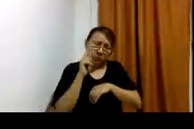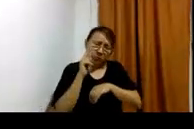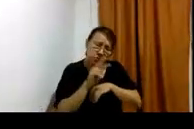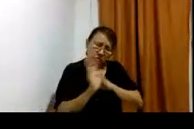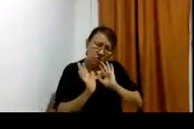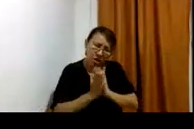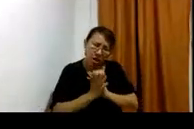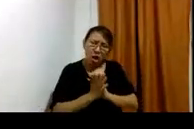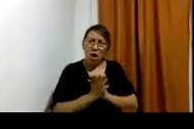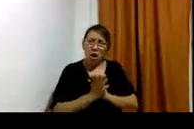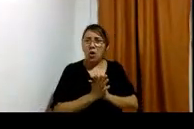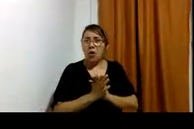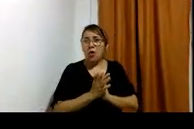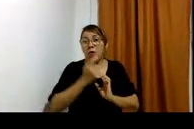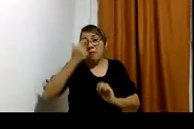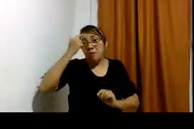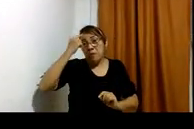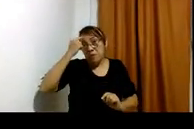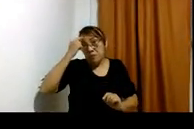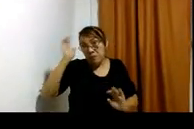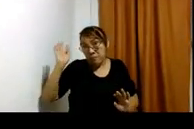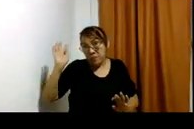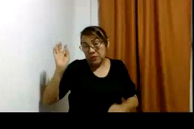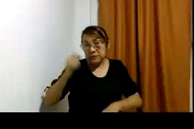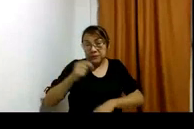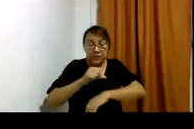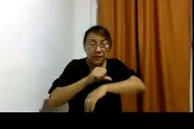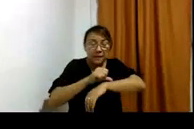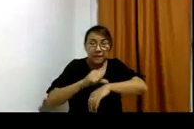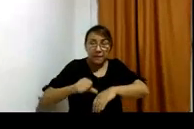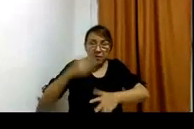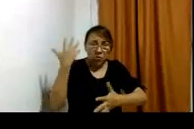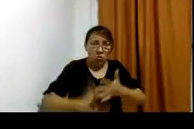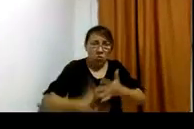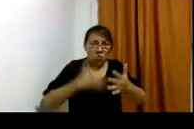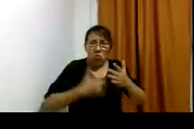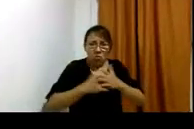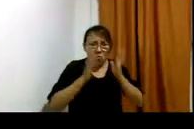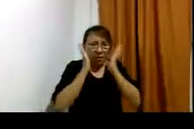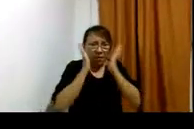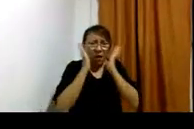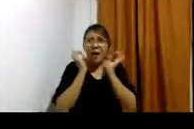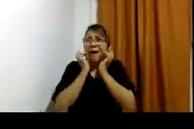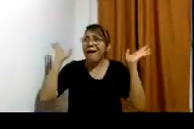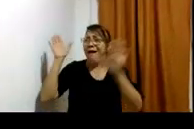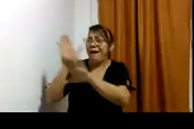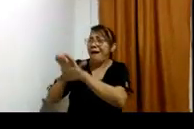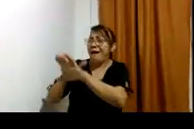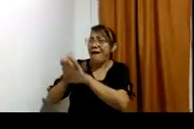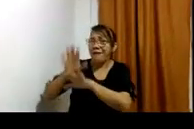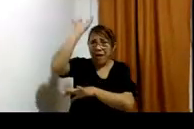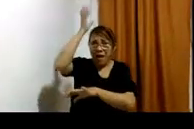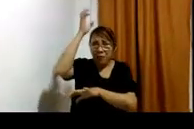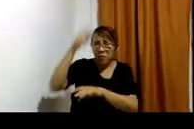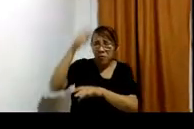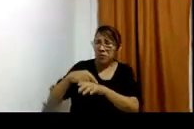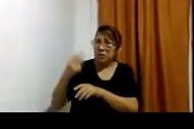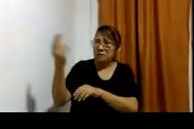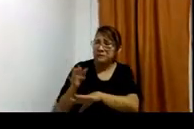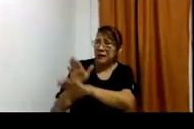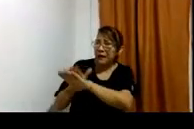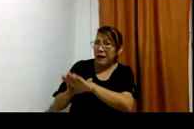pequeño sangrado formamos ya la tremenda película y ya les decimos al personal de ambulancias que el paciente ya